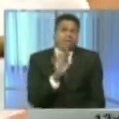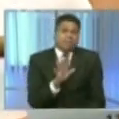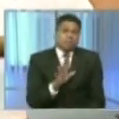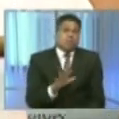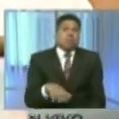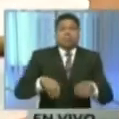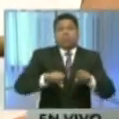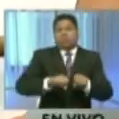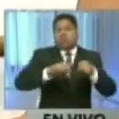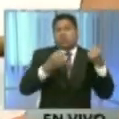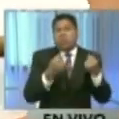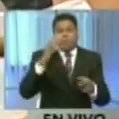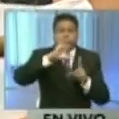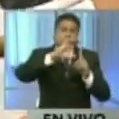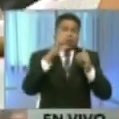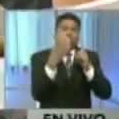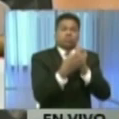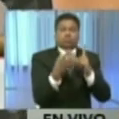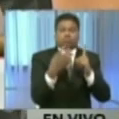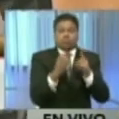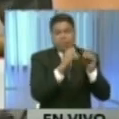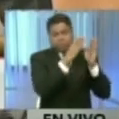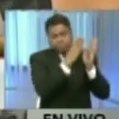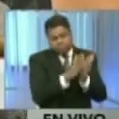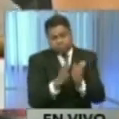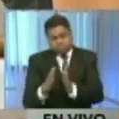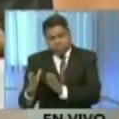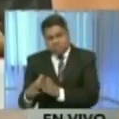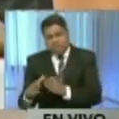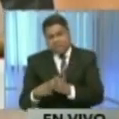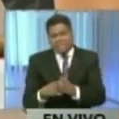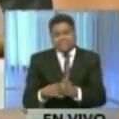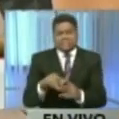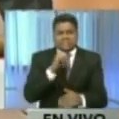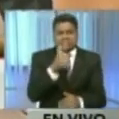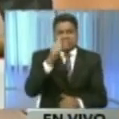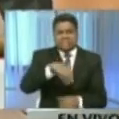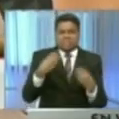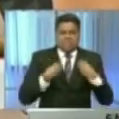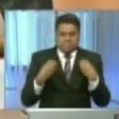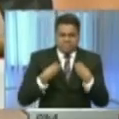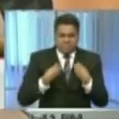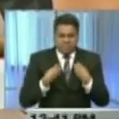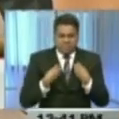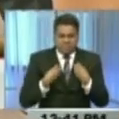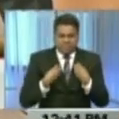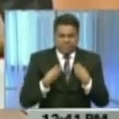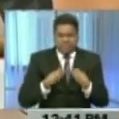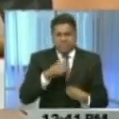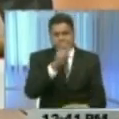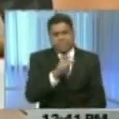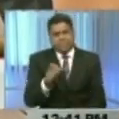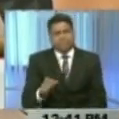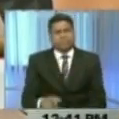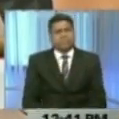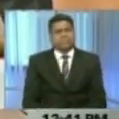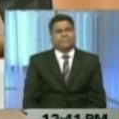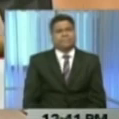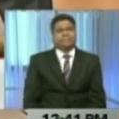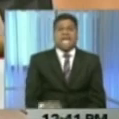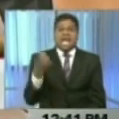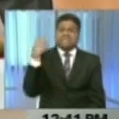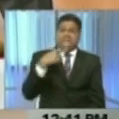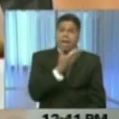orden constitucional que afecte gravemente la vida democrática de este país. Ayer el presidente Maduro